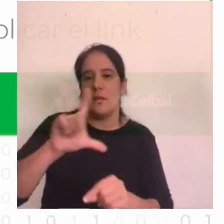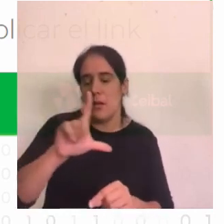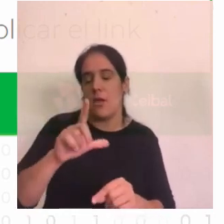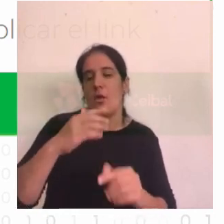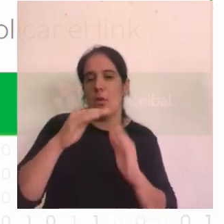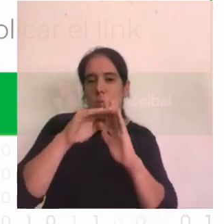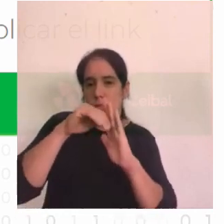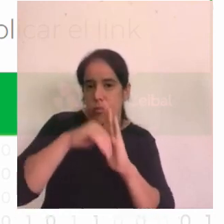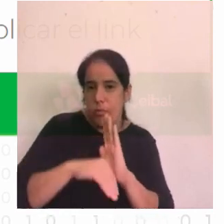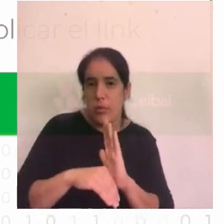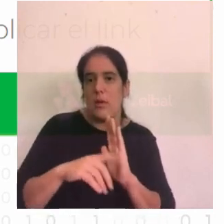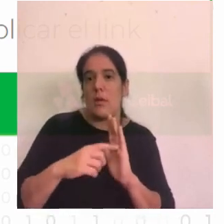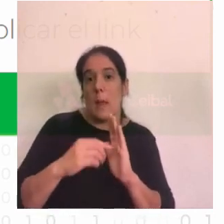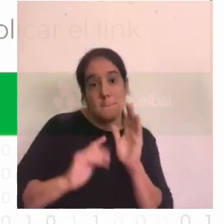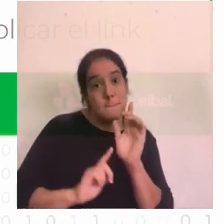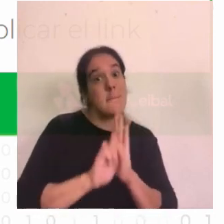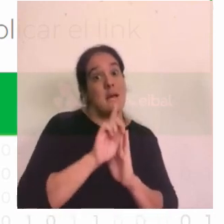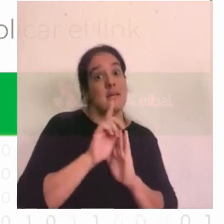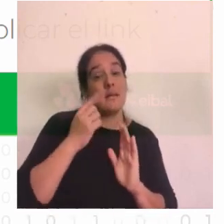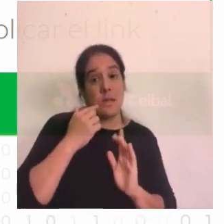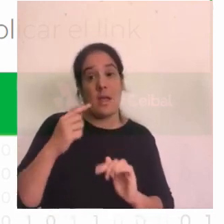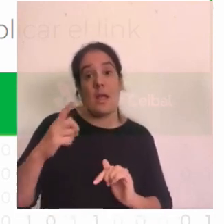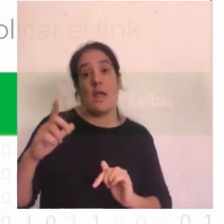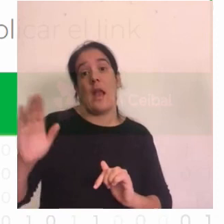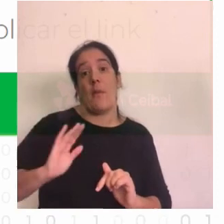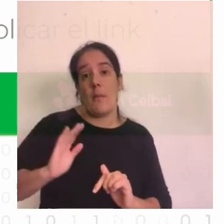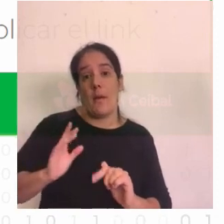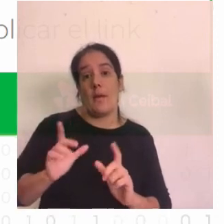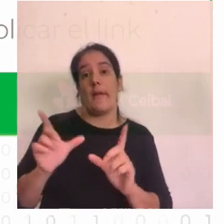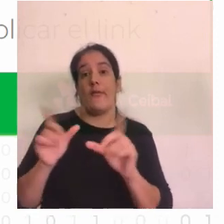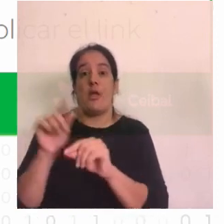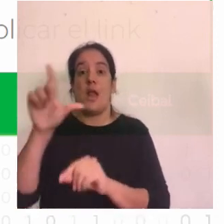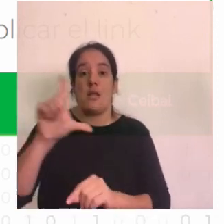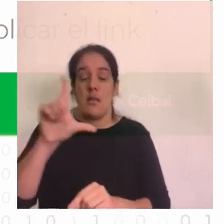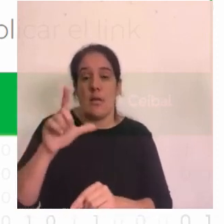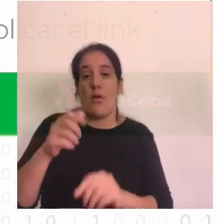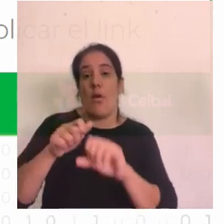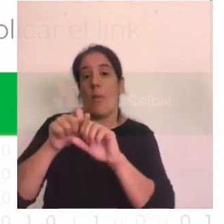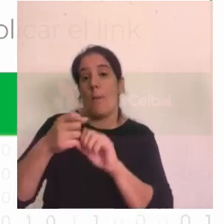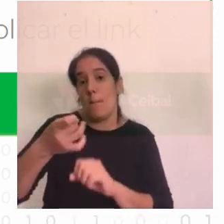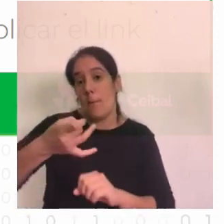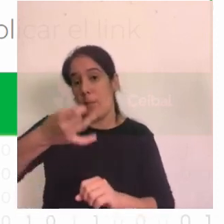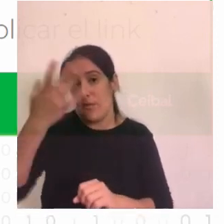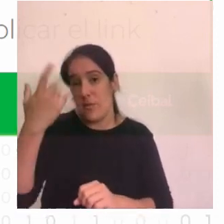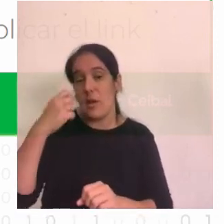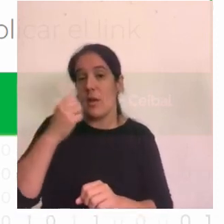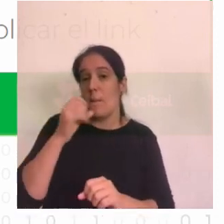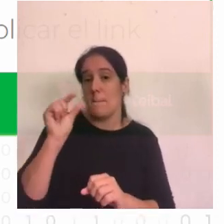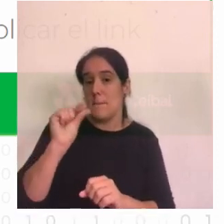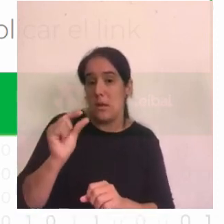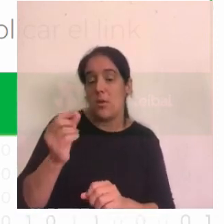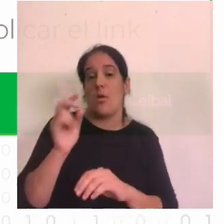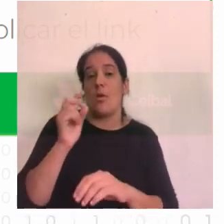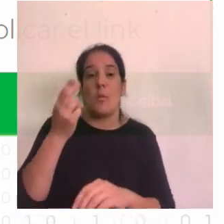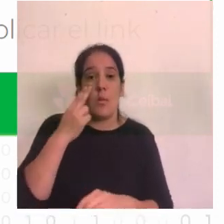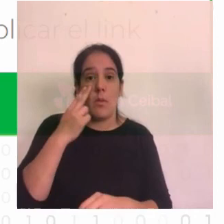alto que las madres de menor nivel educativo. Y por otro lado, algo que ahí está en robustness, pero debería estar en efectos heterogéneos, es que cuando la inseguridad